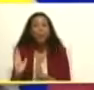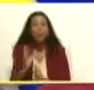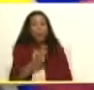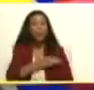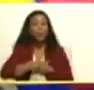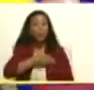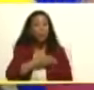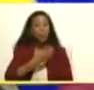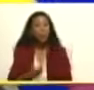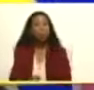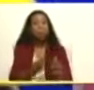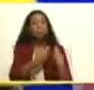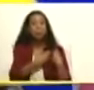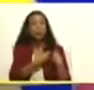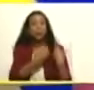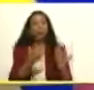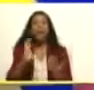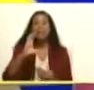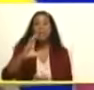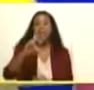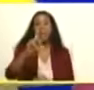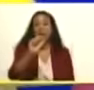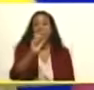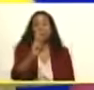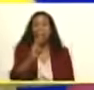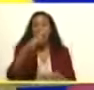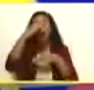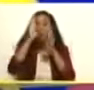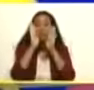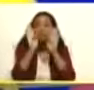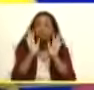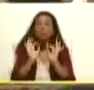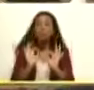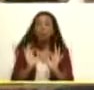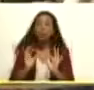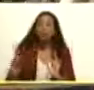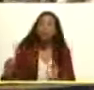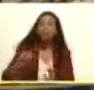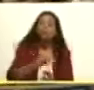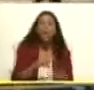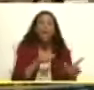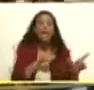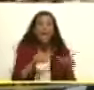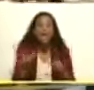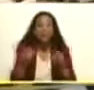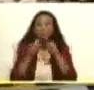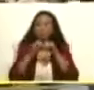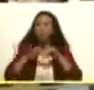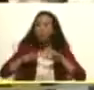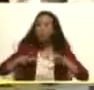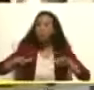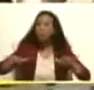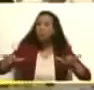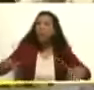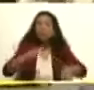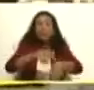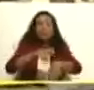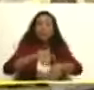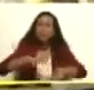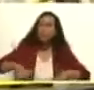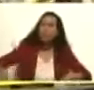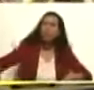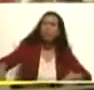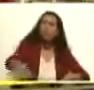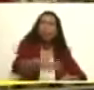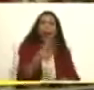tan hermosa que hacen los CLAP, bueno, ahorita están atendiendo el llamado a la patria. Y ya han ido desplegándose por todas las comunidades,